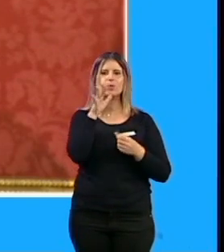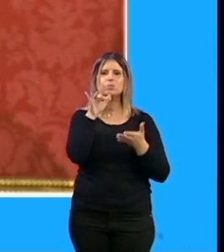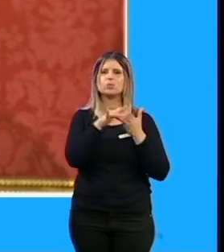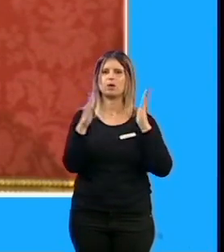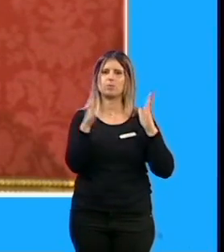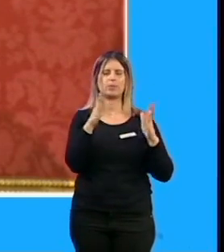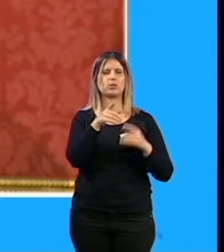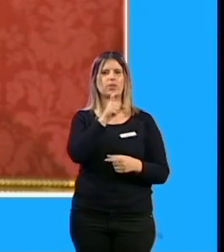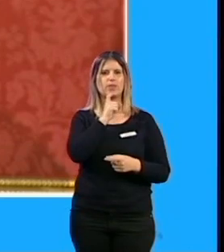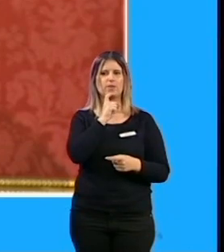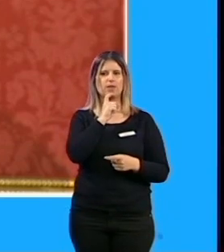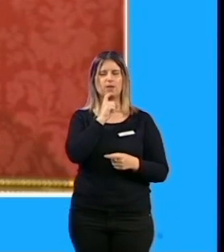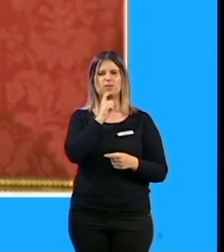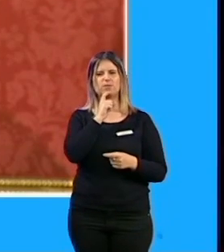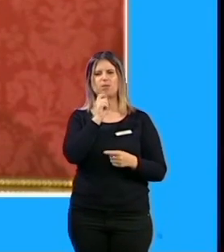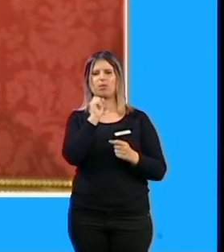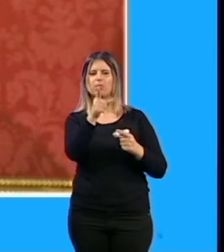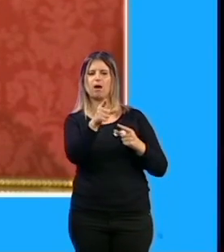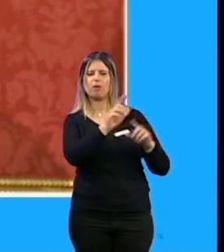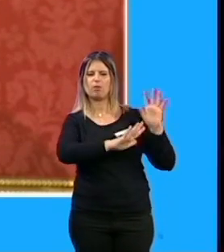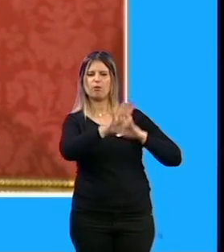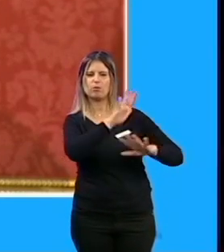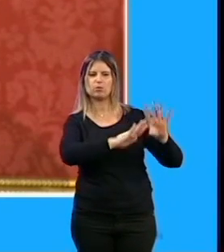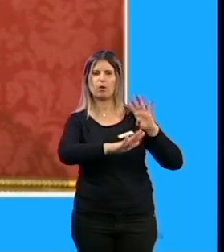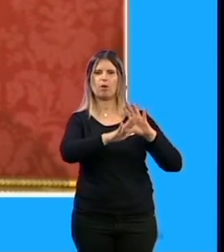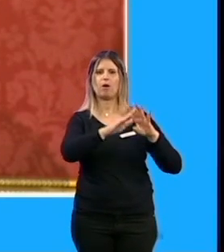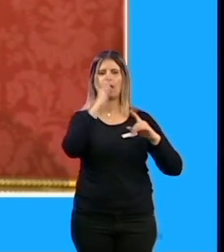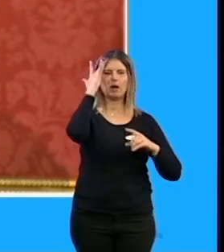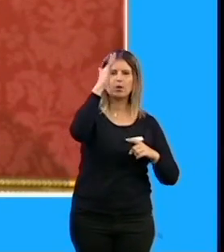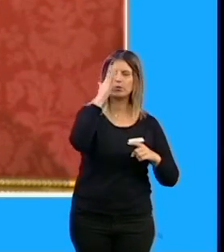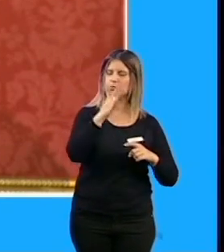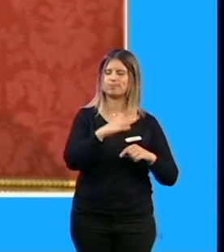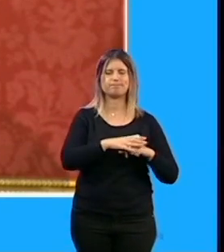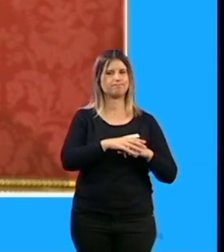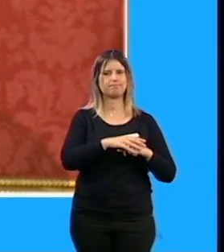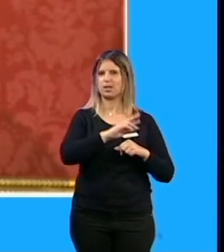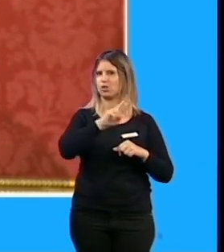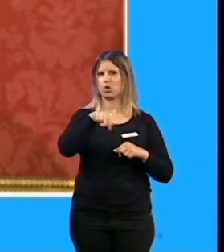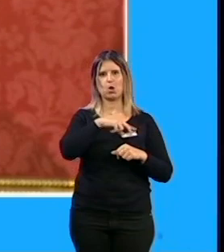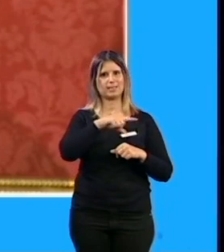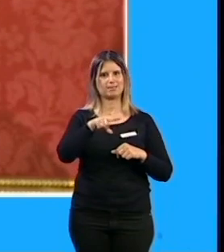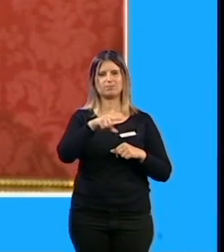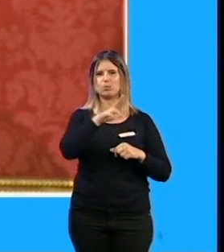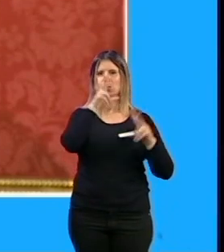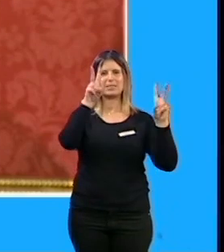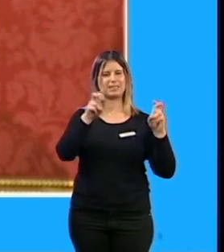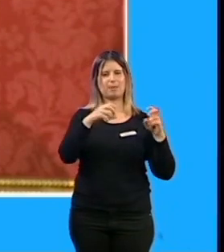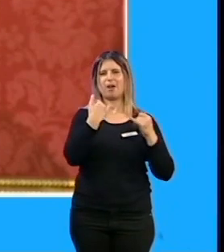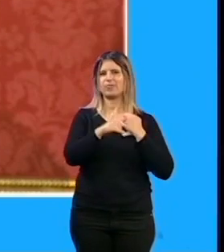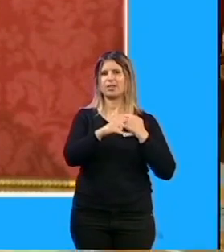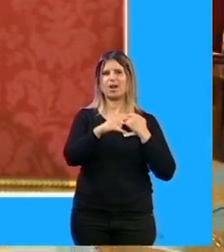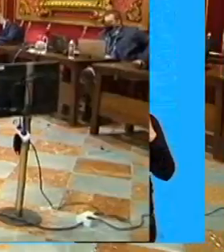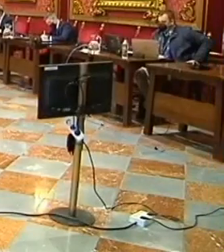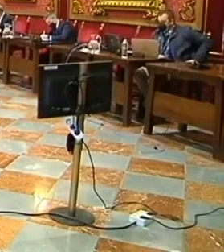convulso y no generar falsas expectativas con cuestiones que todos sabemos que son imposibles de